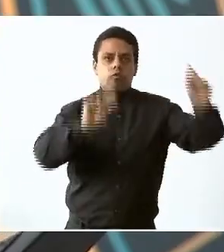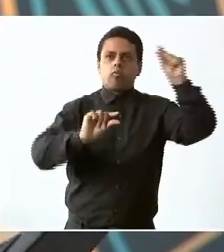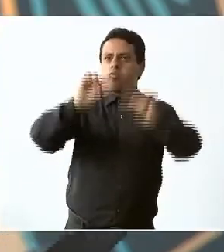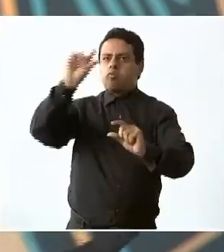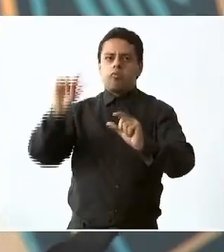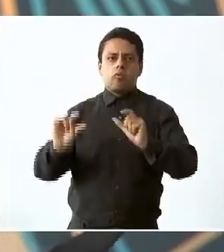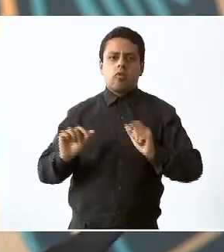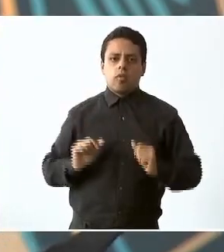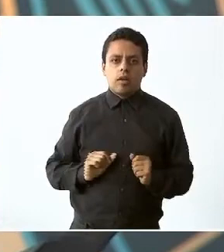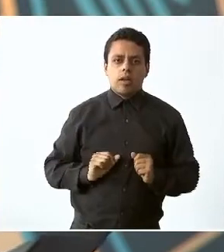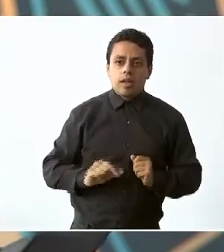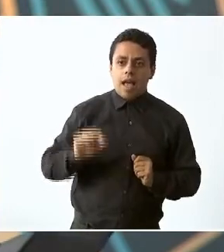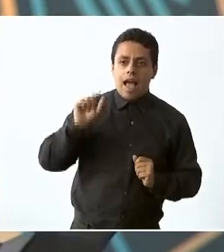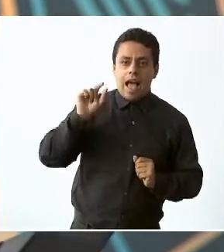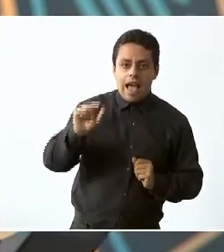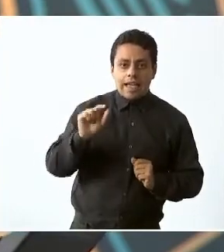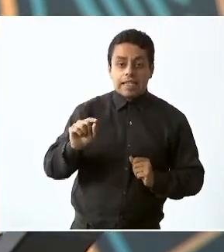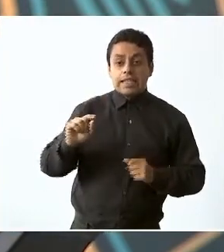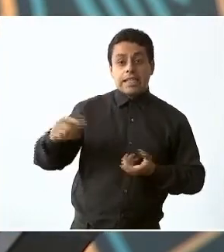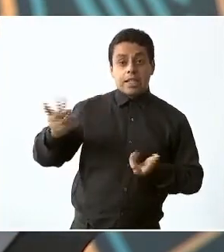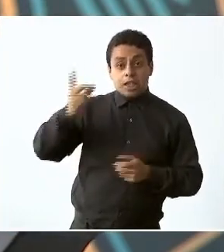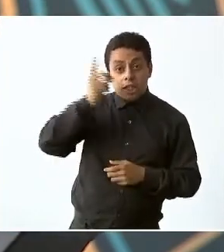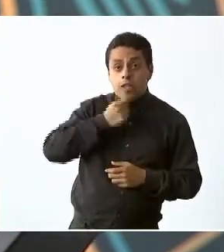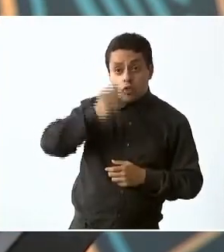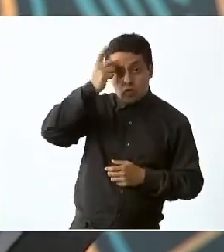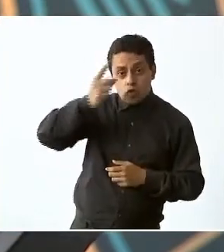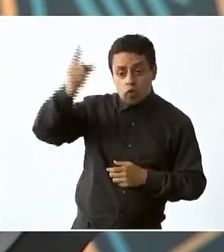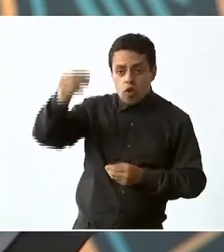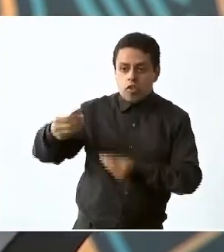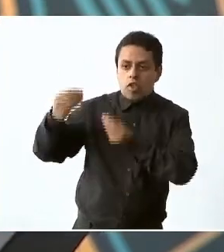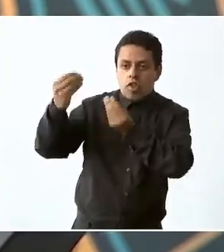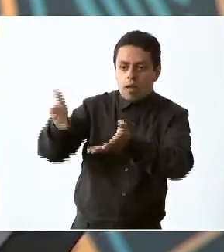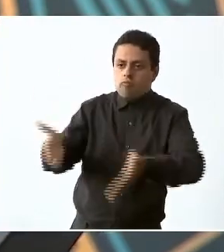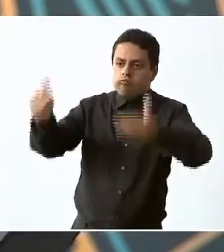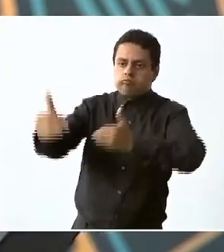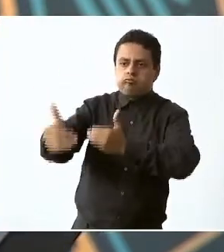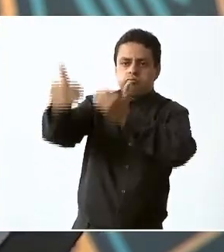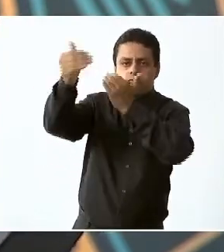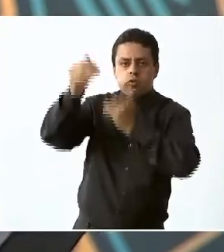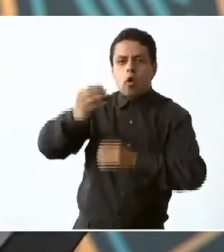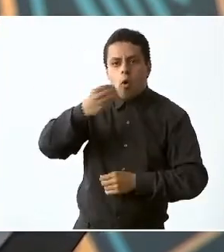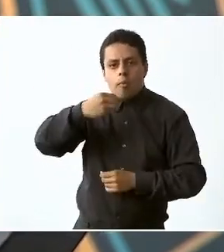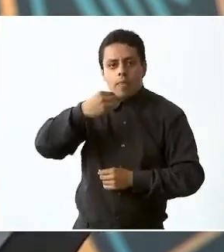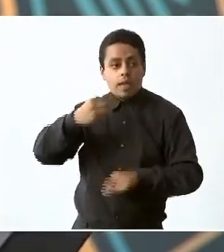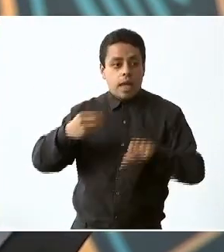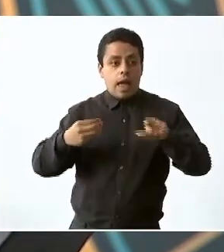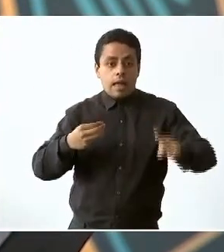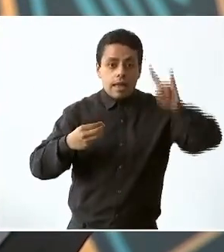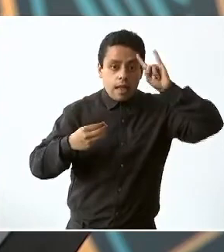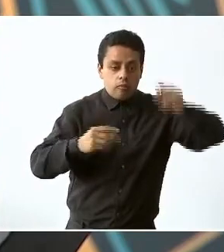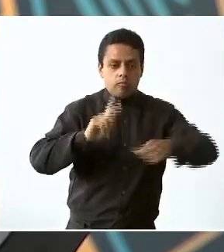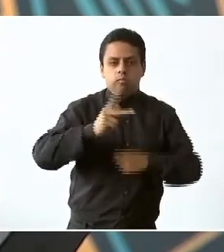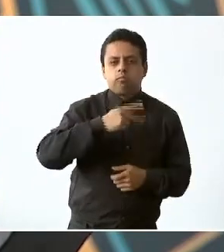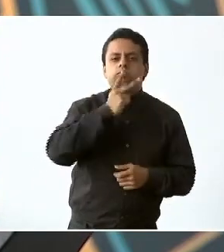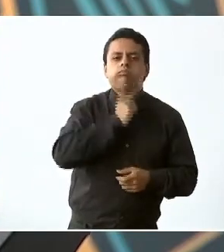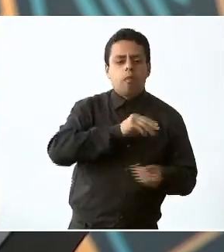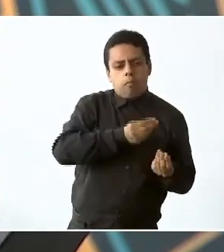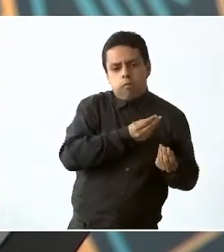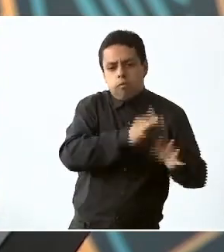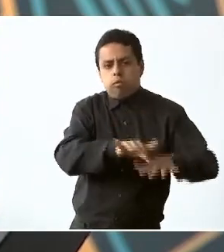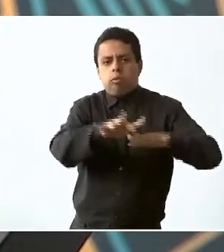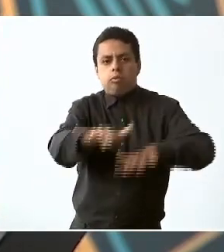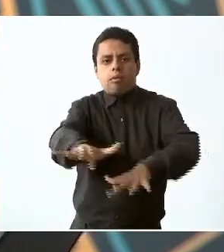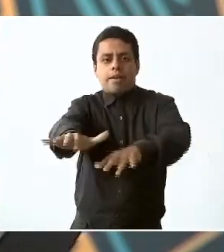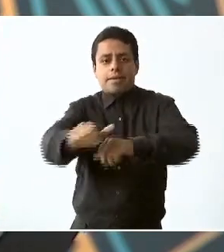los veneros del petróleo el diablo. Sobre tu capital, cada hora vuela, ojerosa y